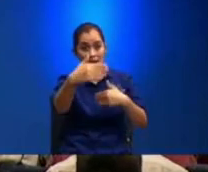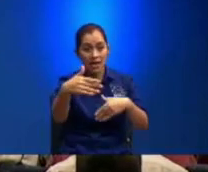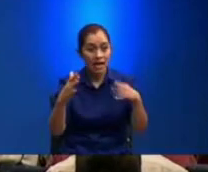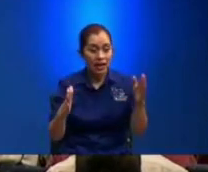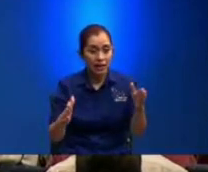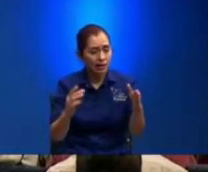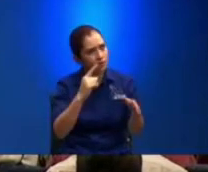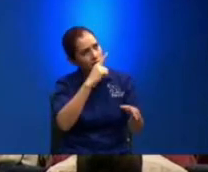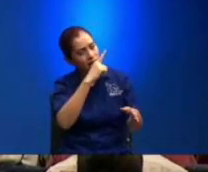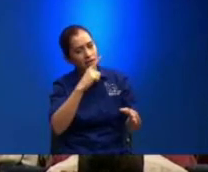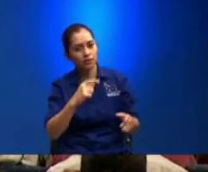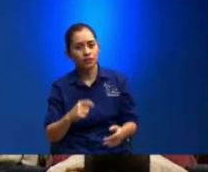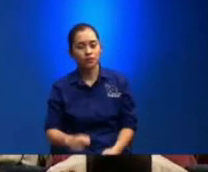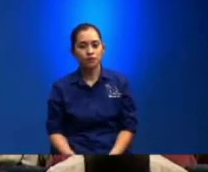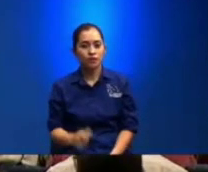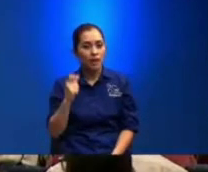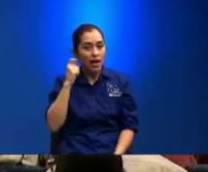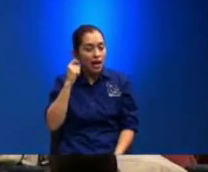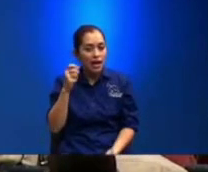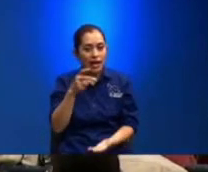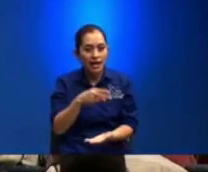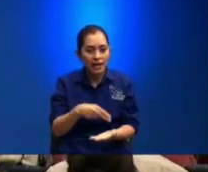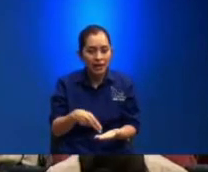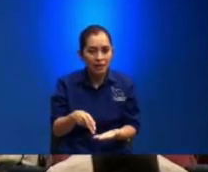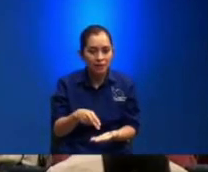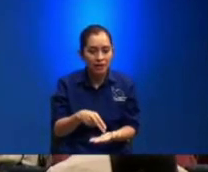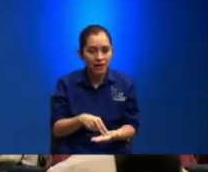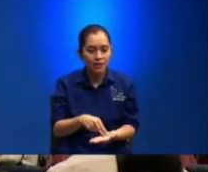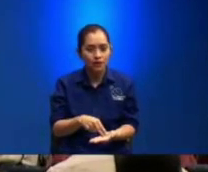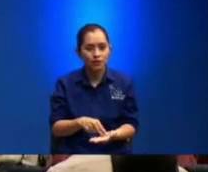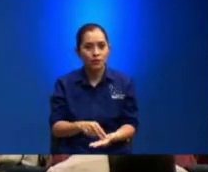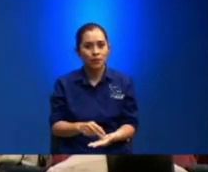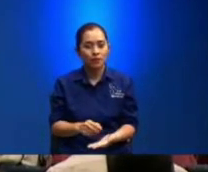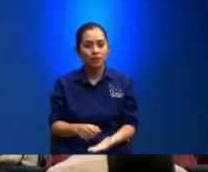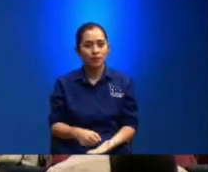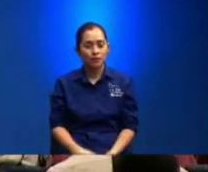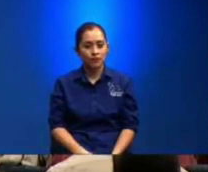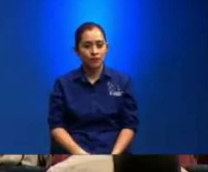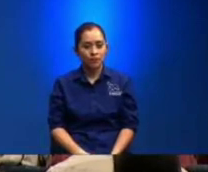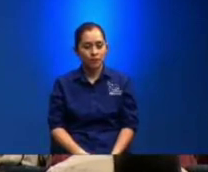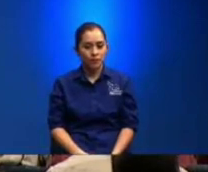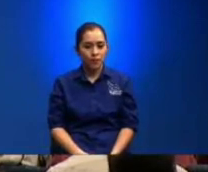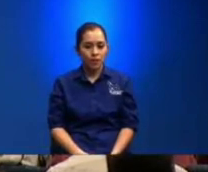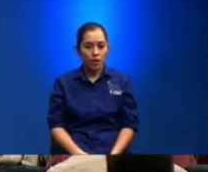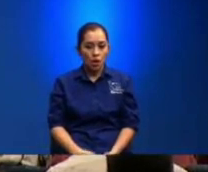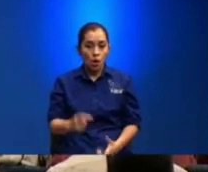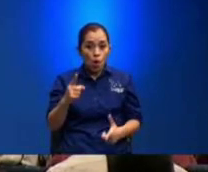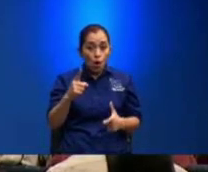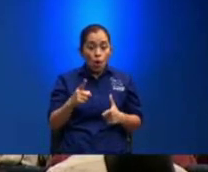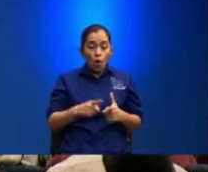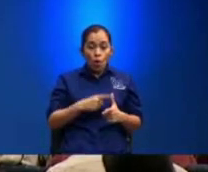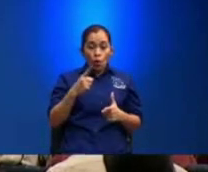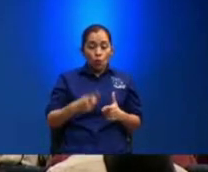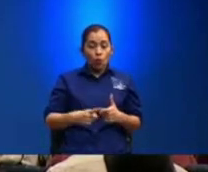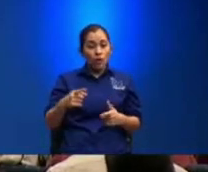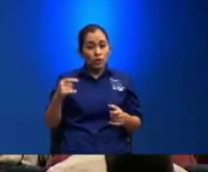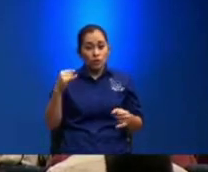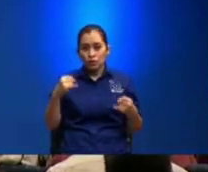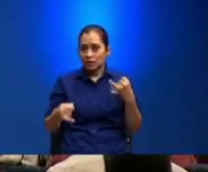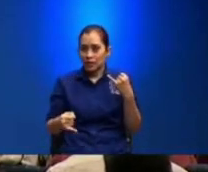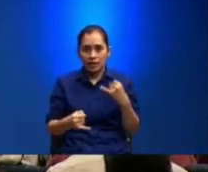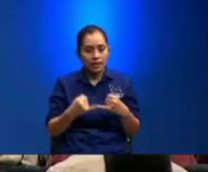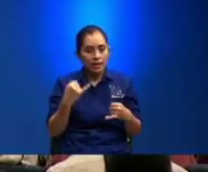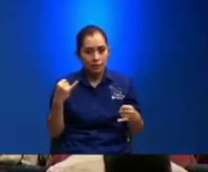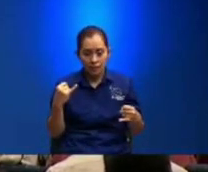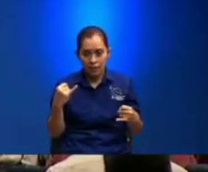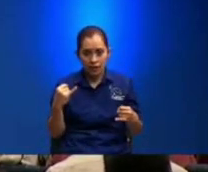el gimnasio y recibirlo y entregar y cuando ya se terminaba la actividad todo